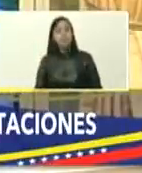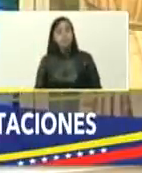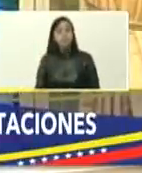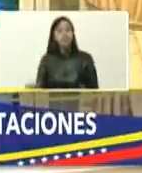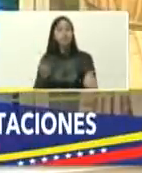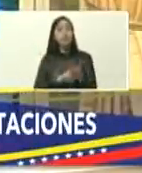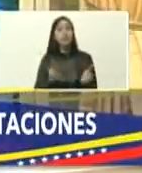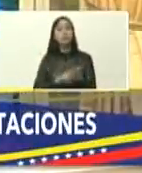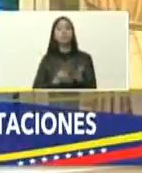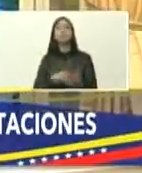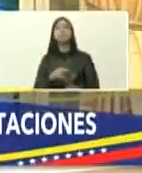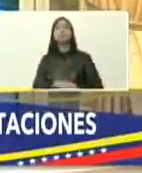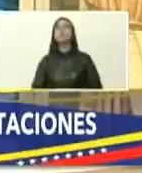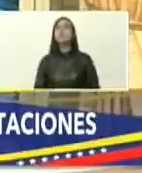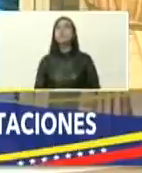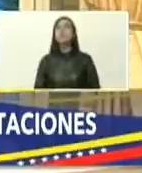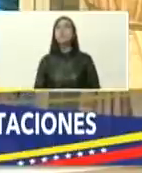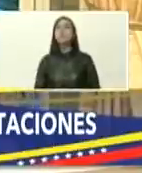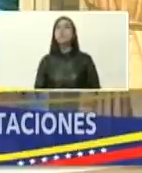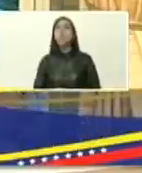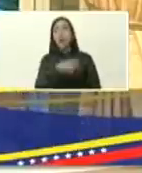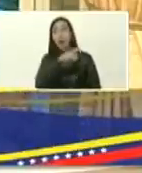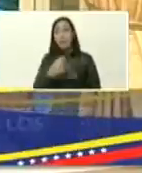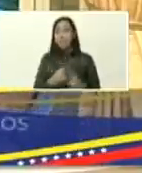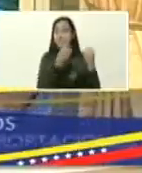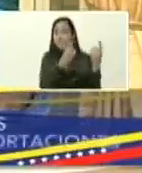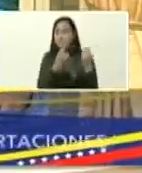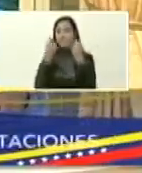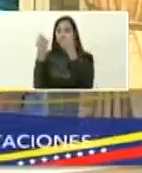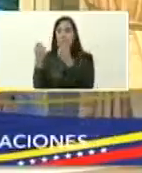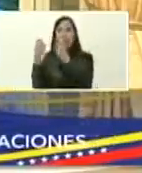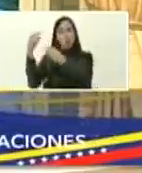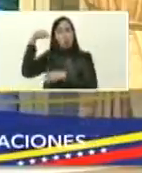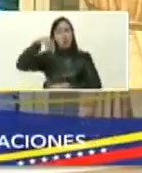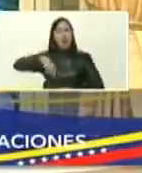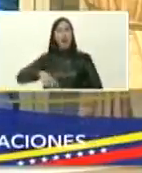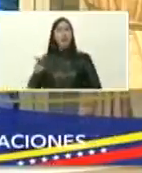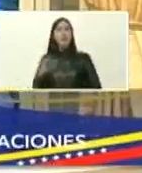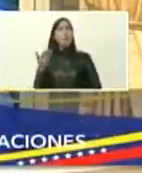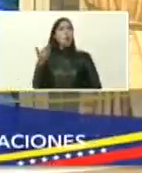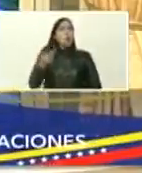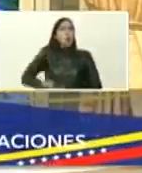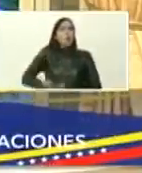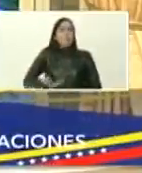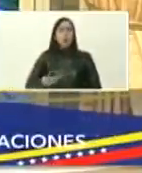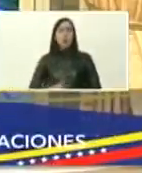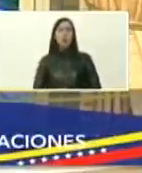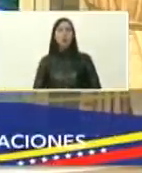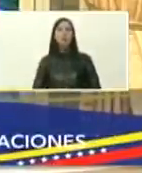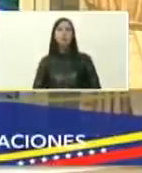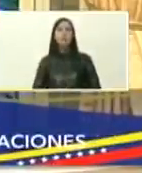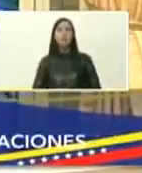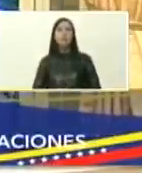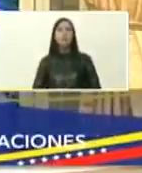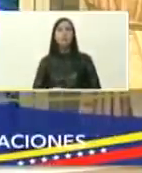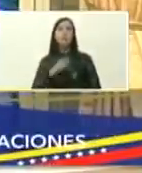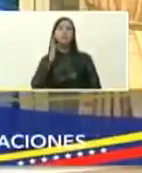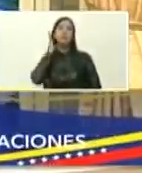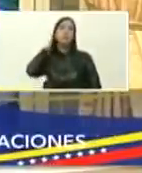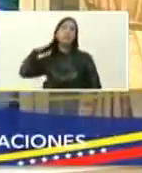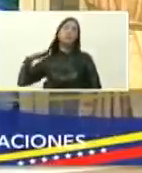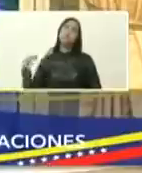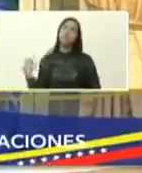Buena noticia para los exportadores de Venezuela. Muy importante que